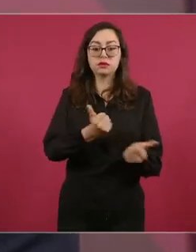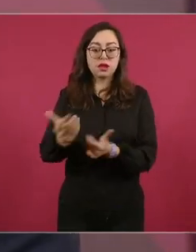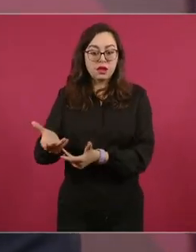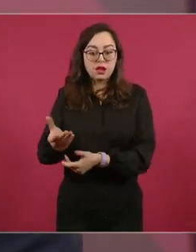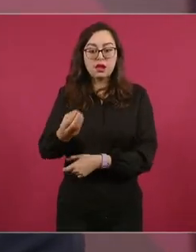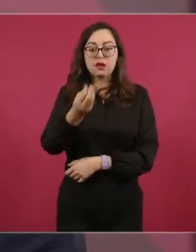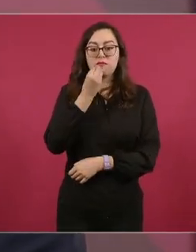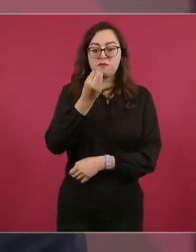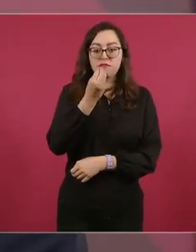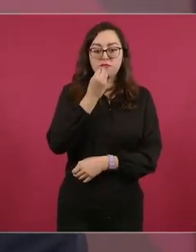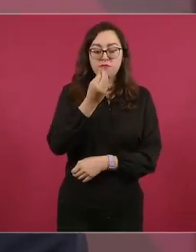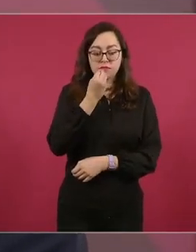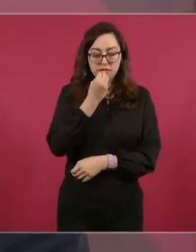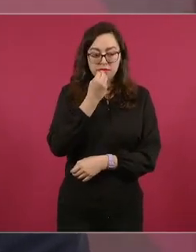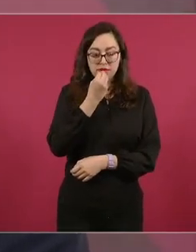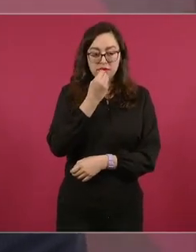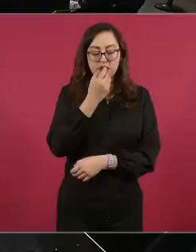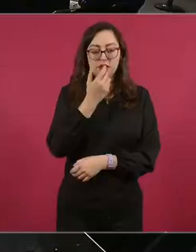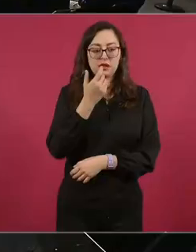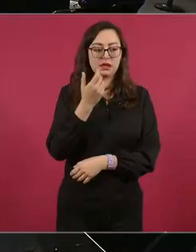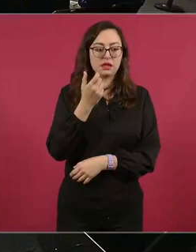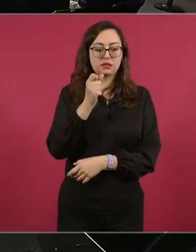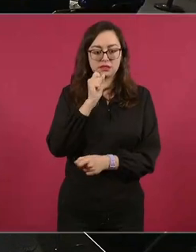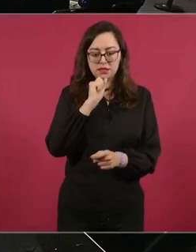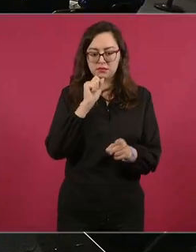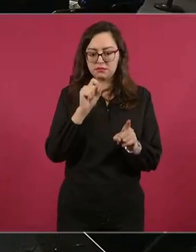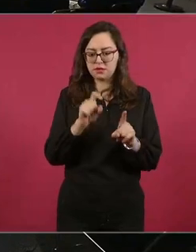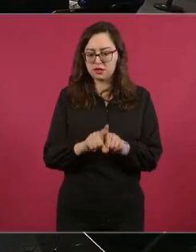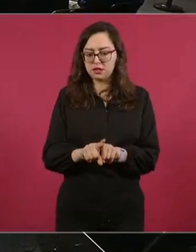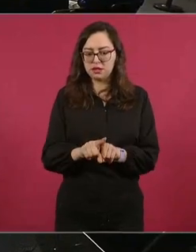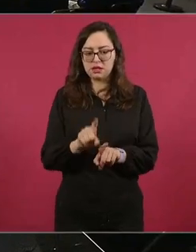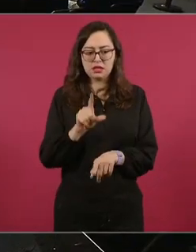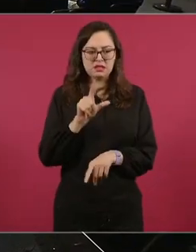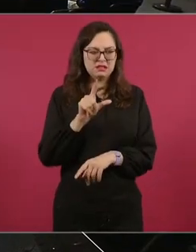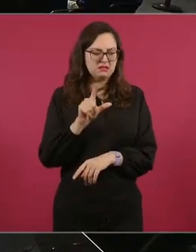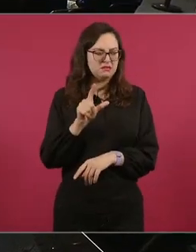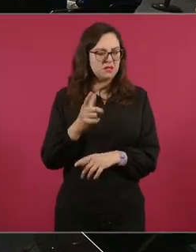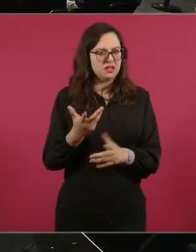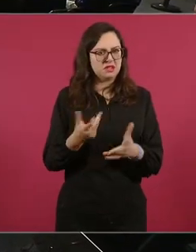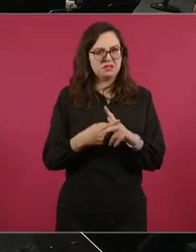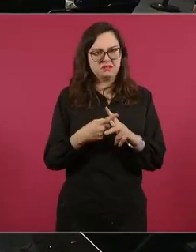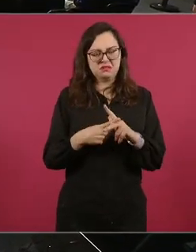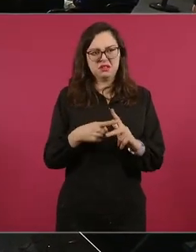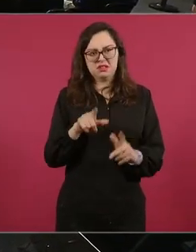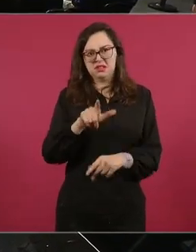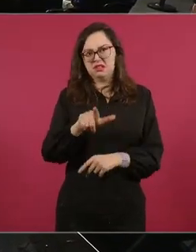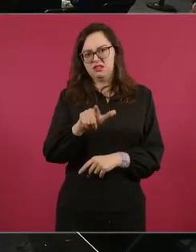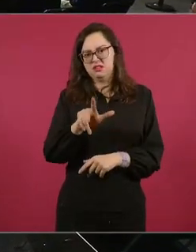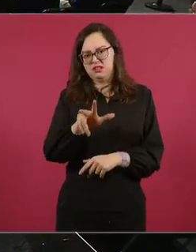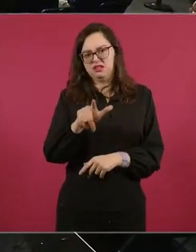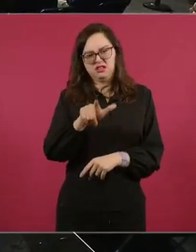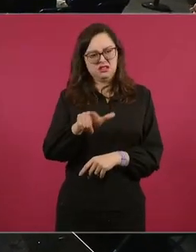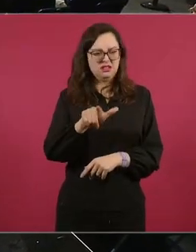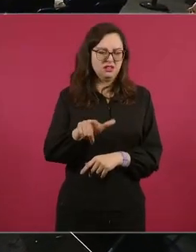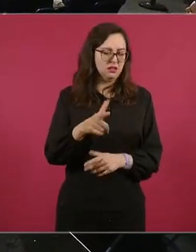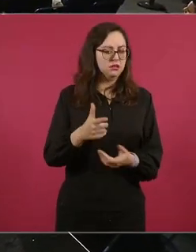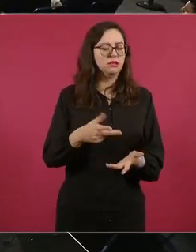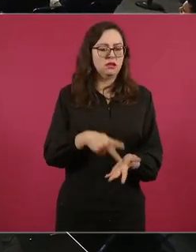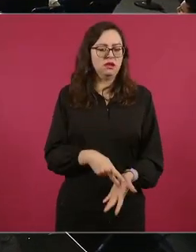con 16, 17 toneladas de alimentos para